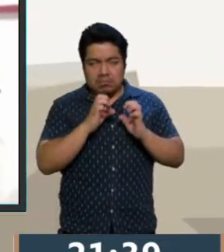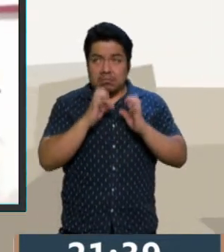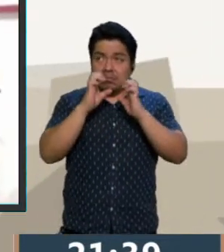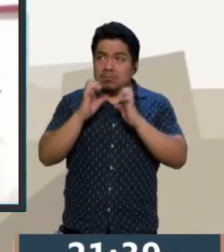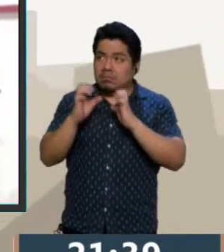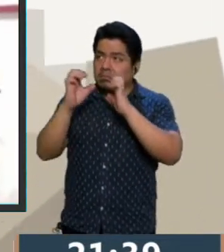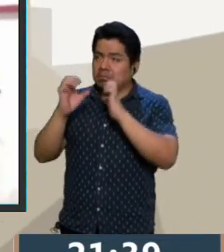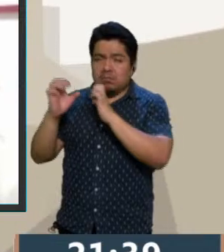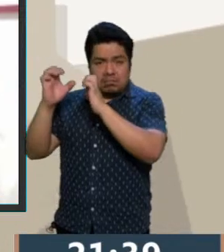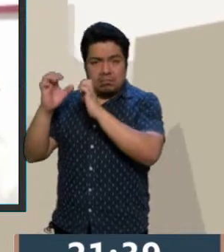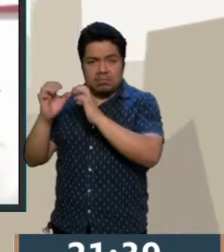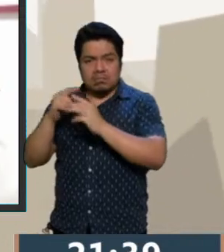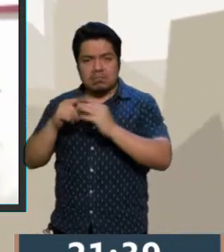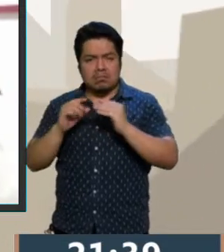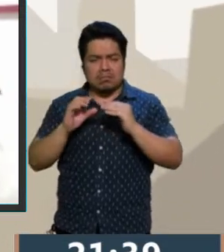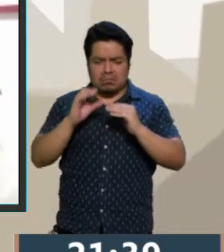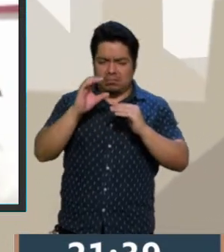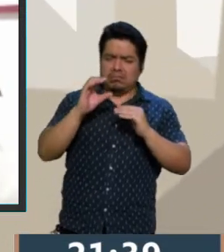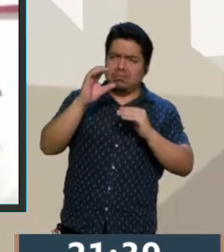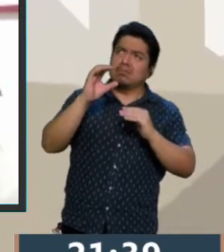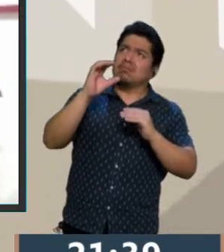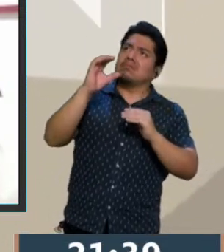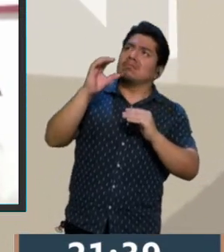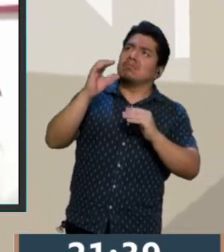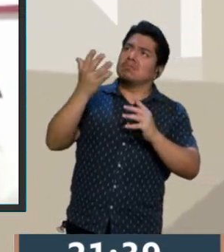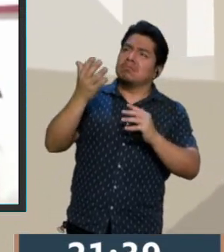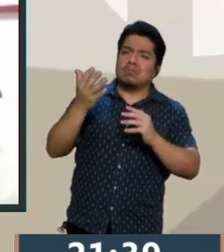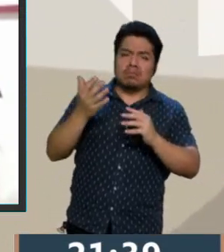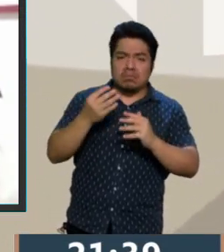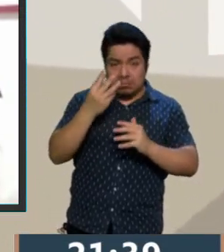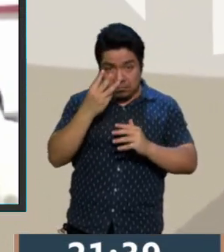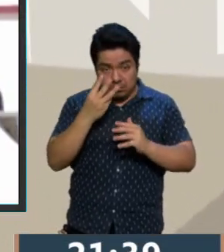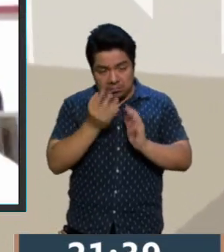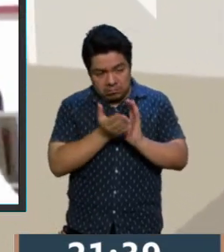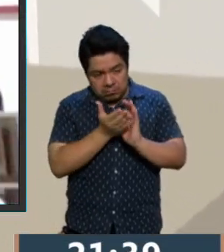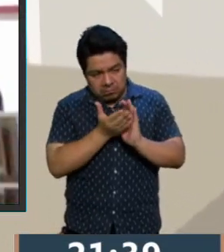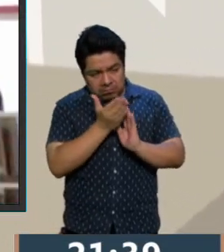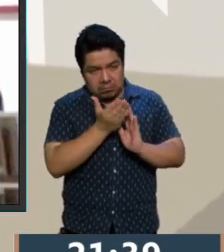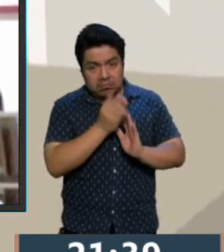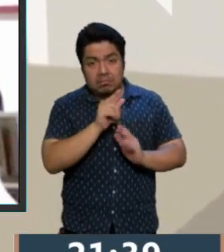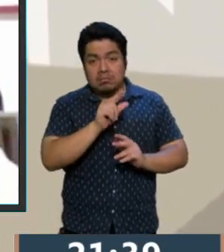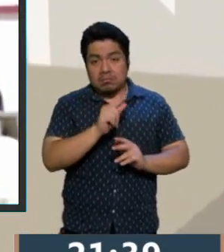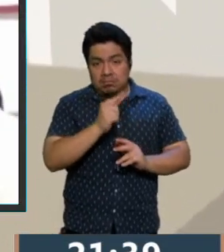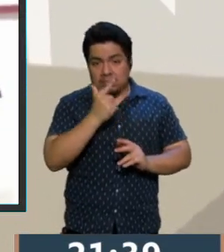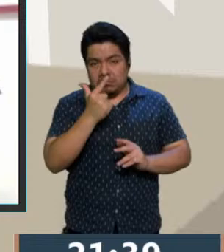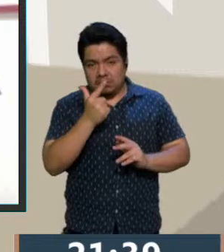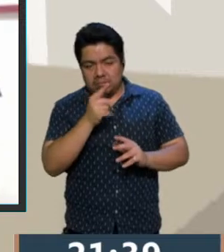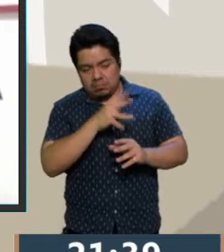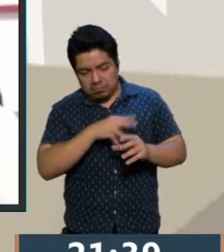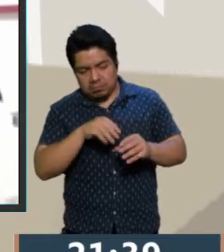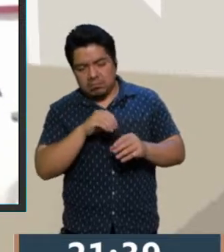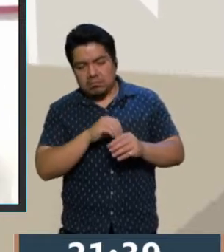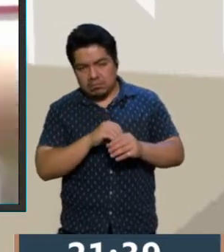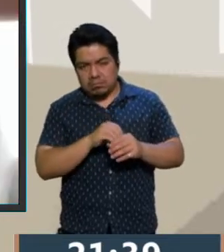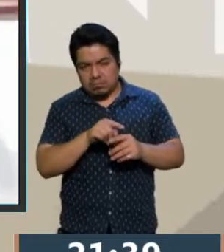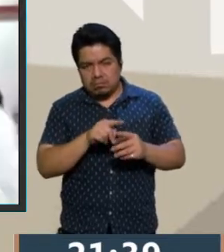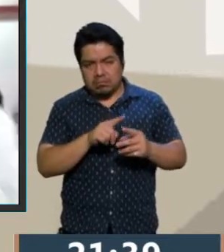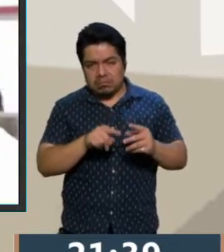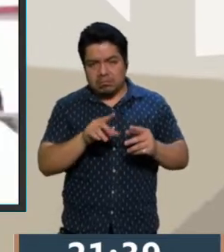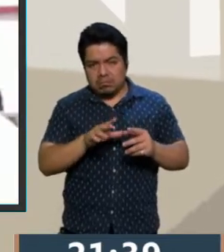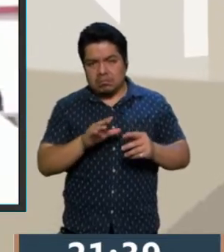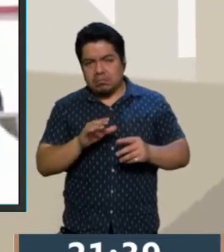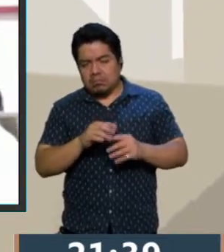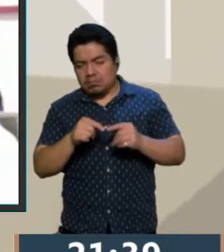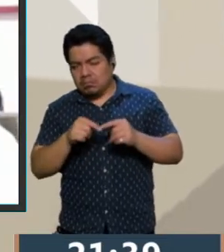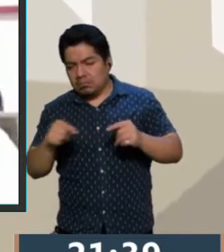con pisos de más, es decir, de tres obras en proceso, de 77 obras en proceso que se encontraron en la